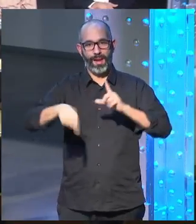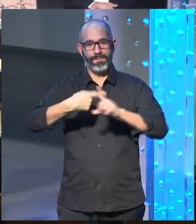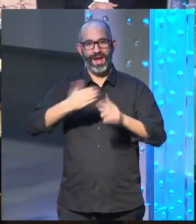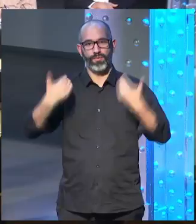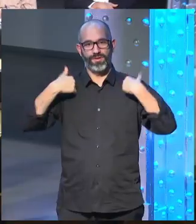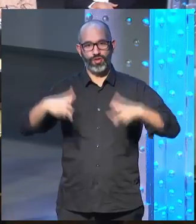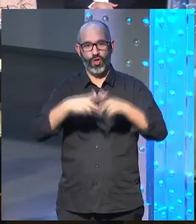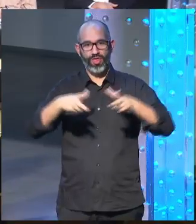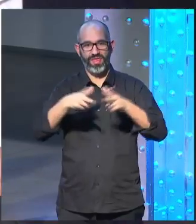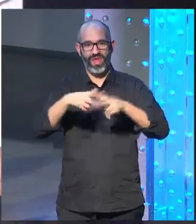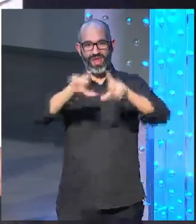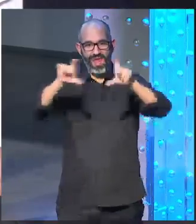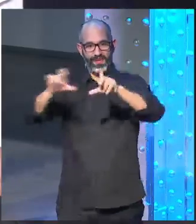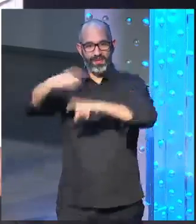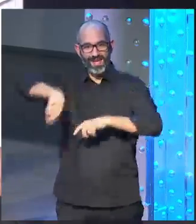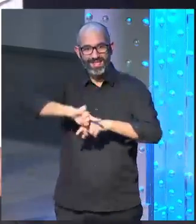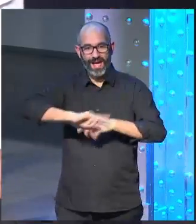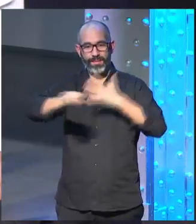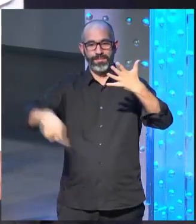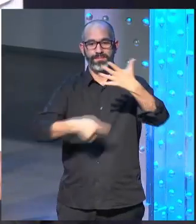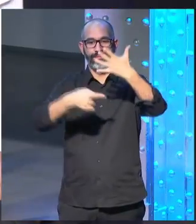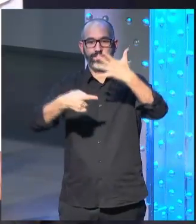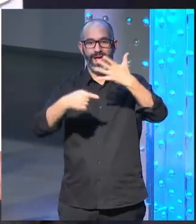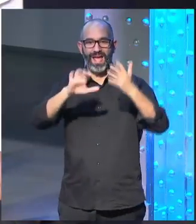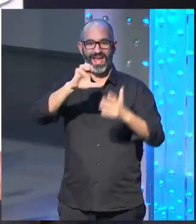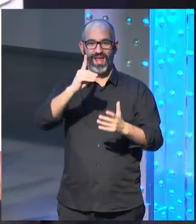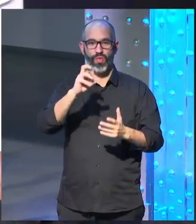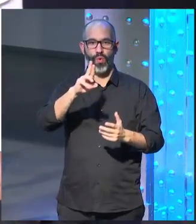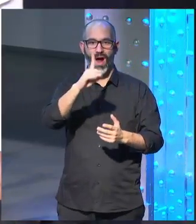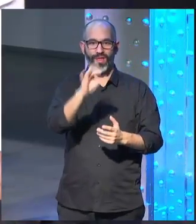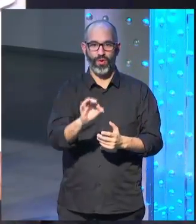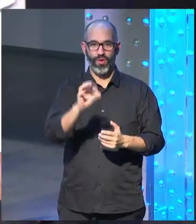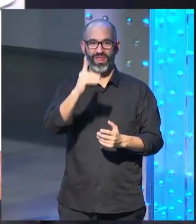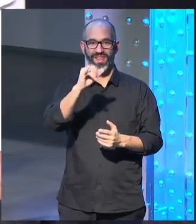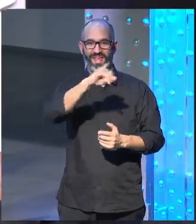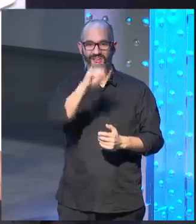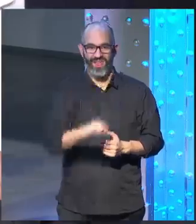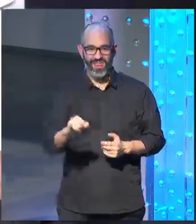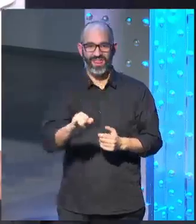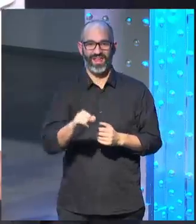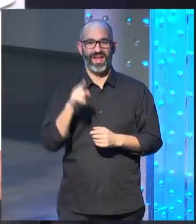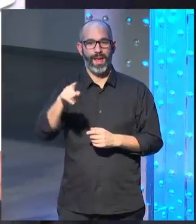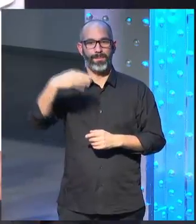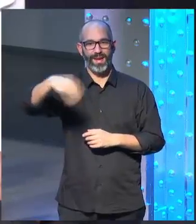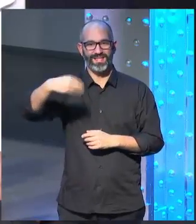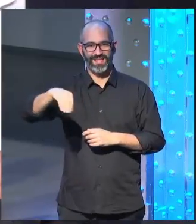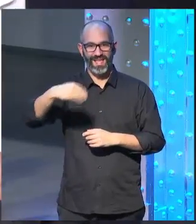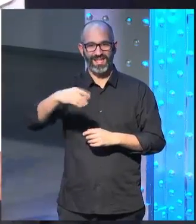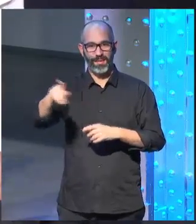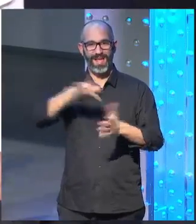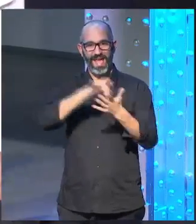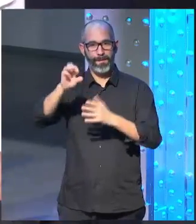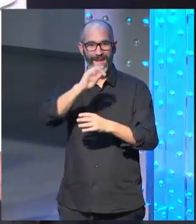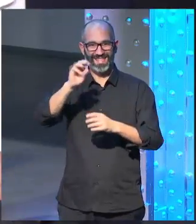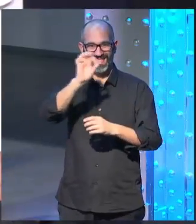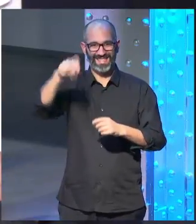responsabilidad social de las empresas. Y Eduardo Díez Hotleiner, lo he dicho bien, ¿verdad?, presidente de Samaipata, que